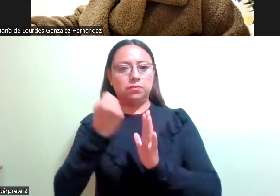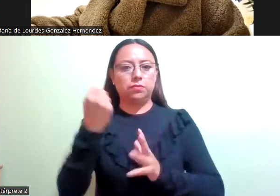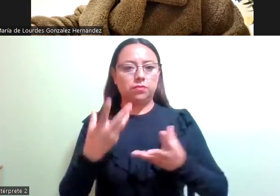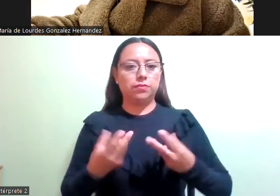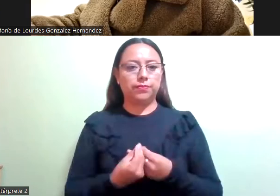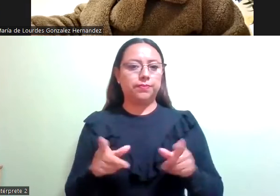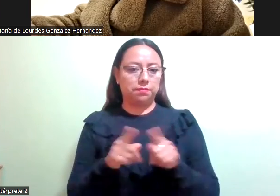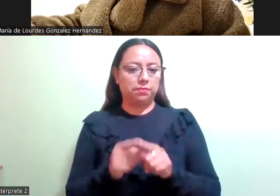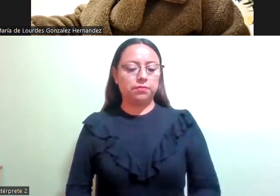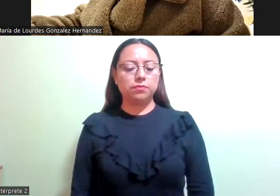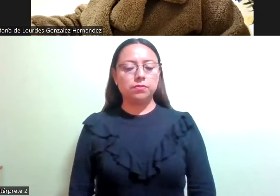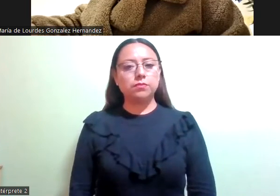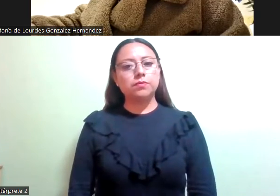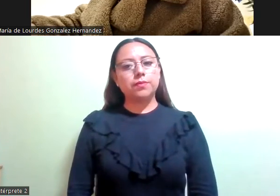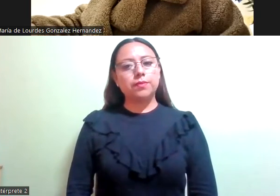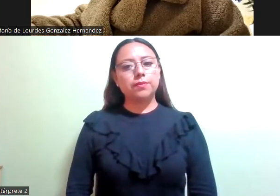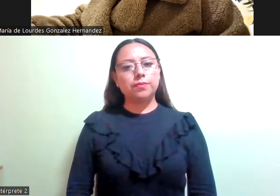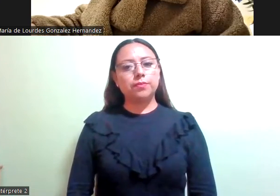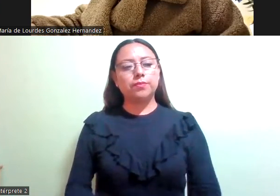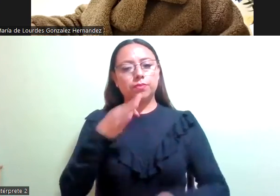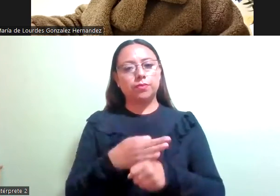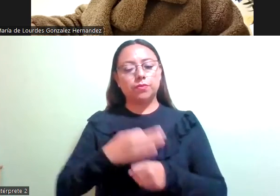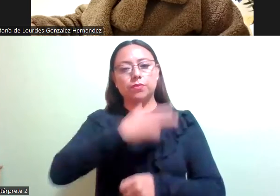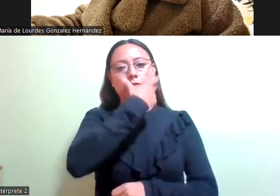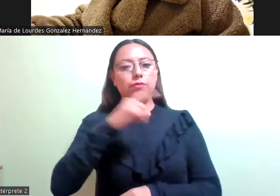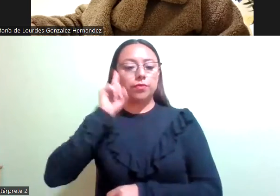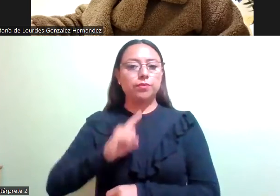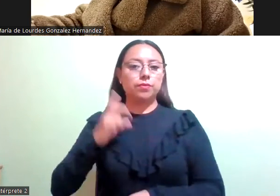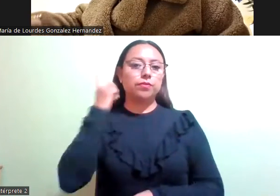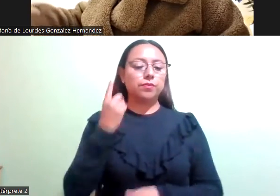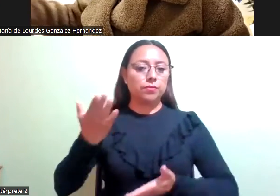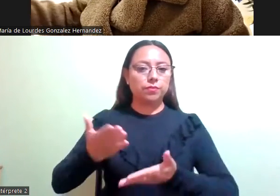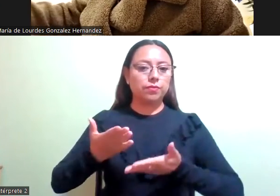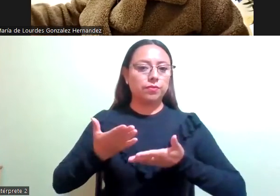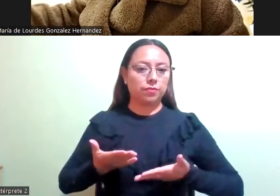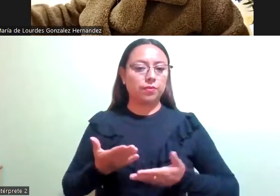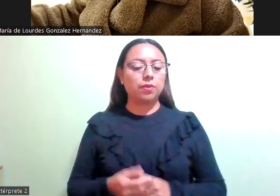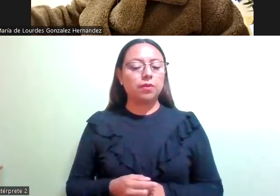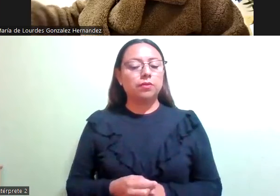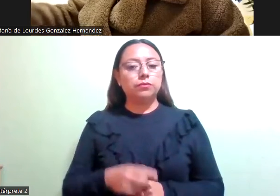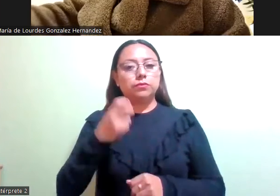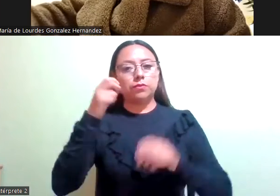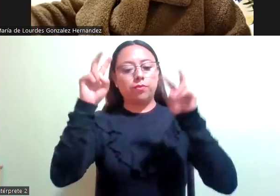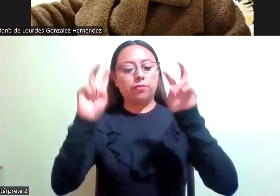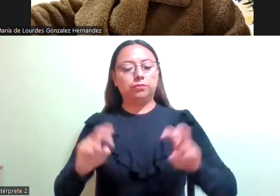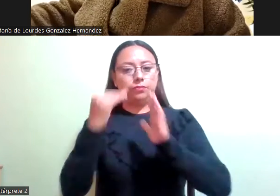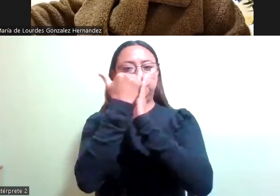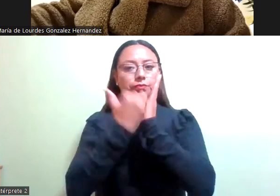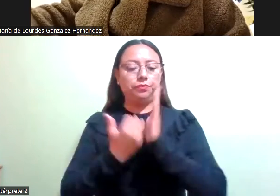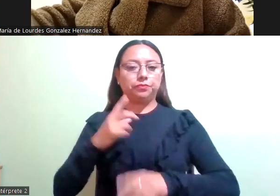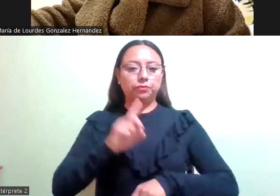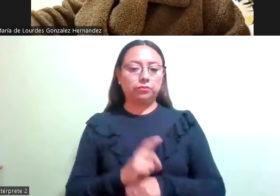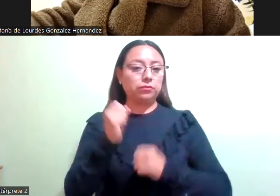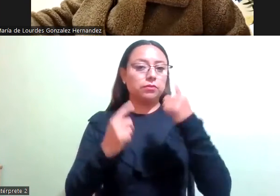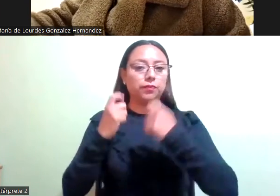económica. Está en consideración de las y los diputados presentes la aprobación del orden del día. Si hay algún